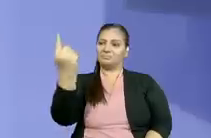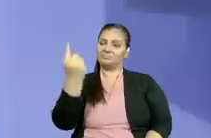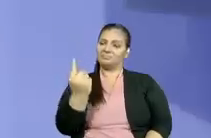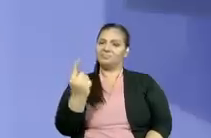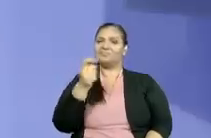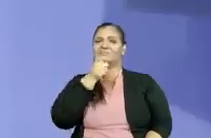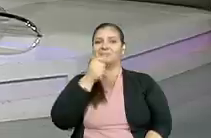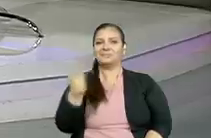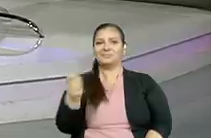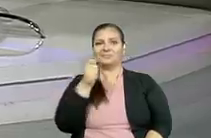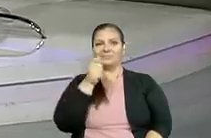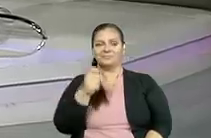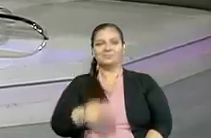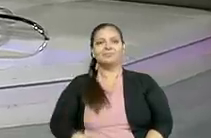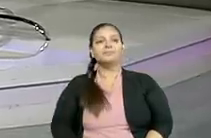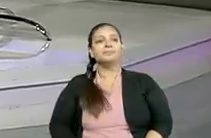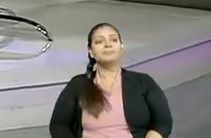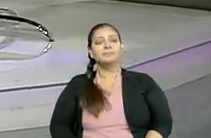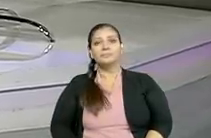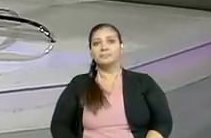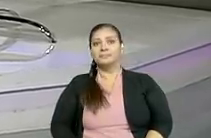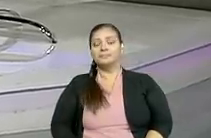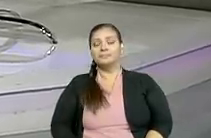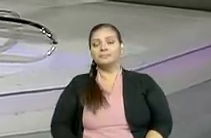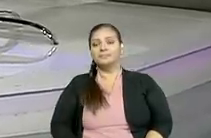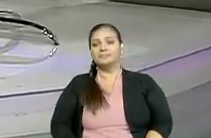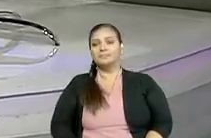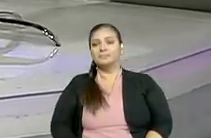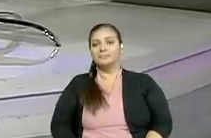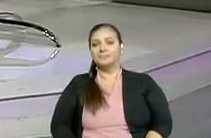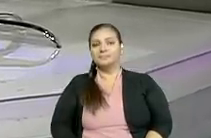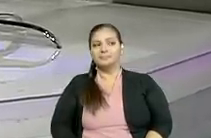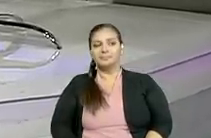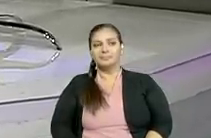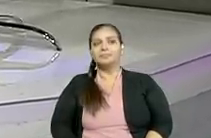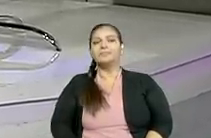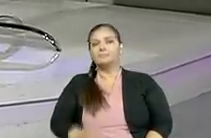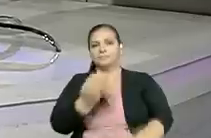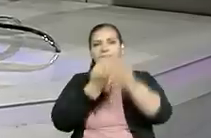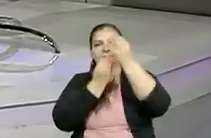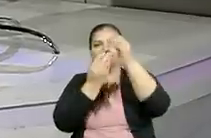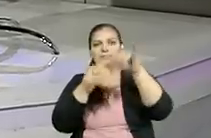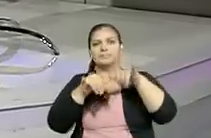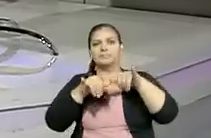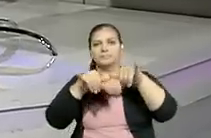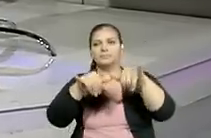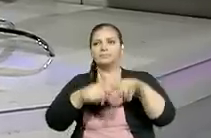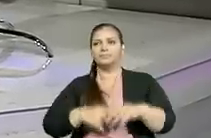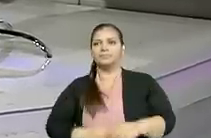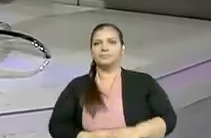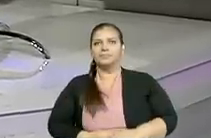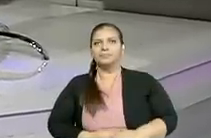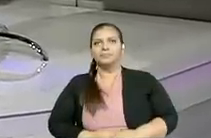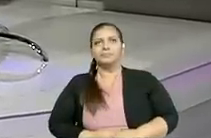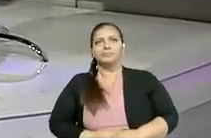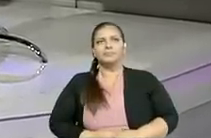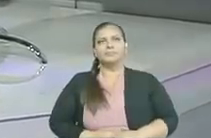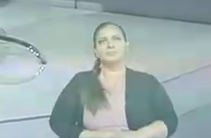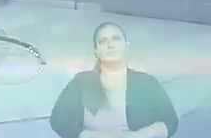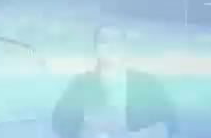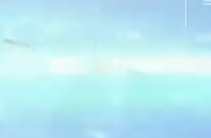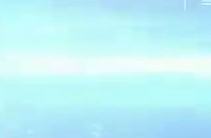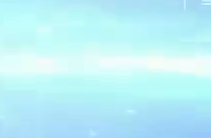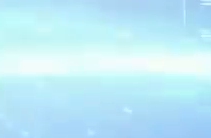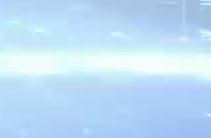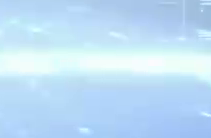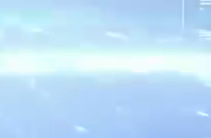Guayaquil, abogado Jaime Nebot, presente en la noticia Primera Emisión. Señor productor, usted me dirá. José Luis Arévalos tiene más